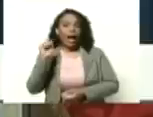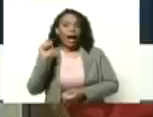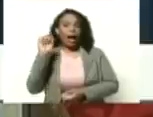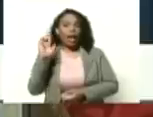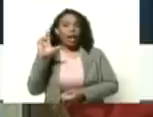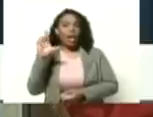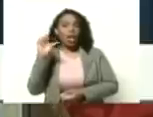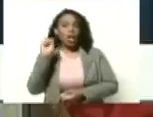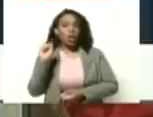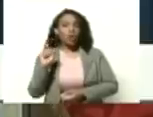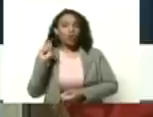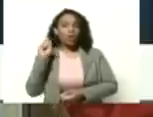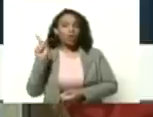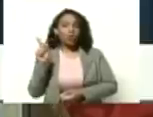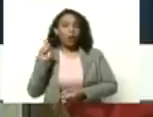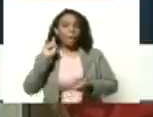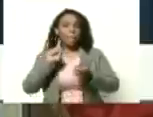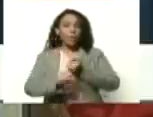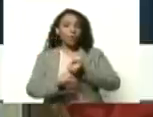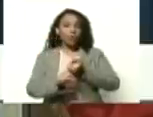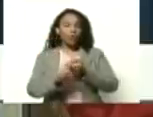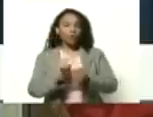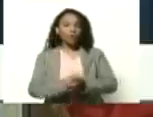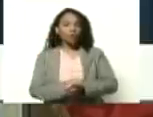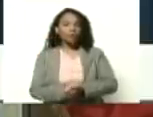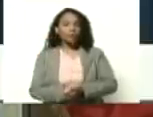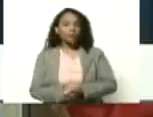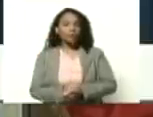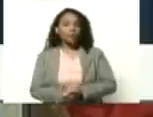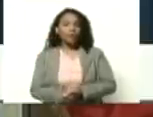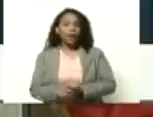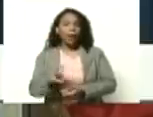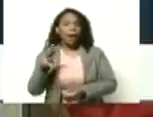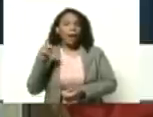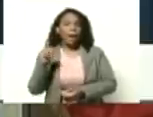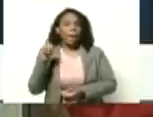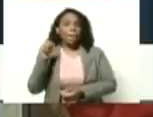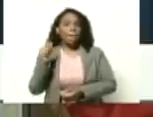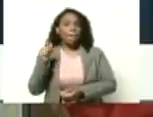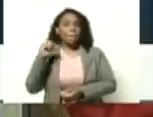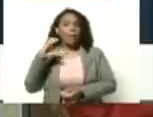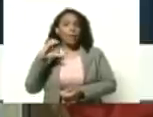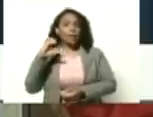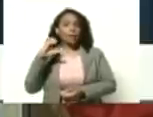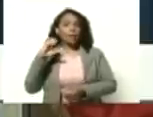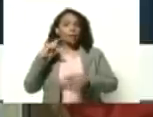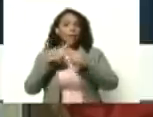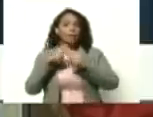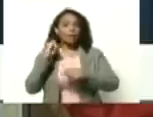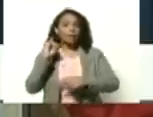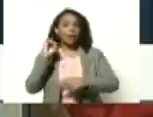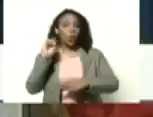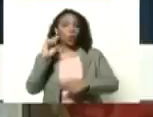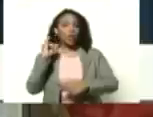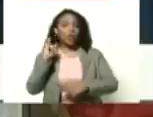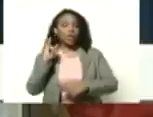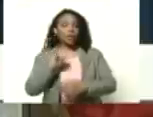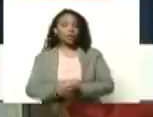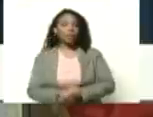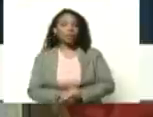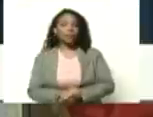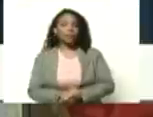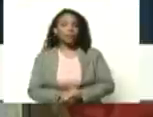y su esposa max y horizon kumar conocida